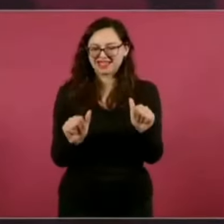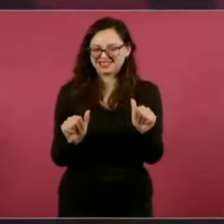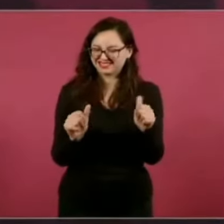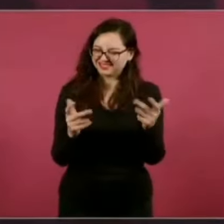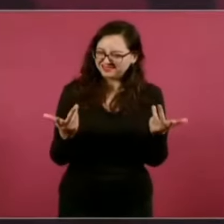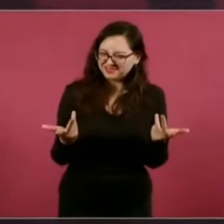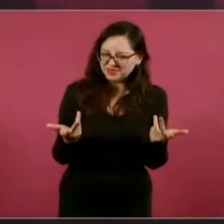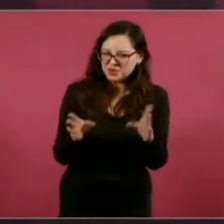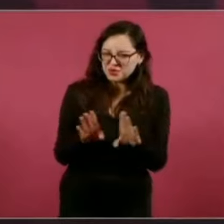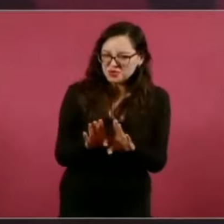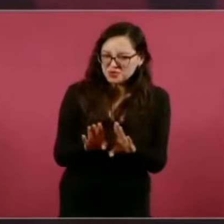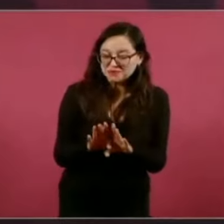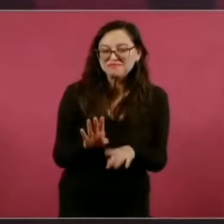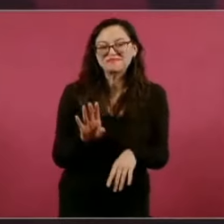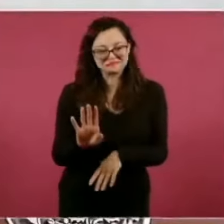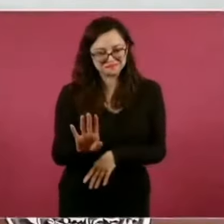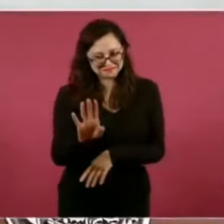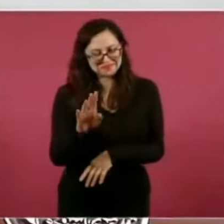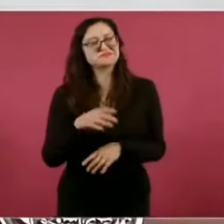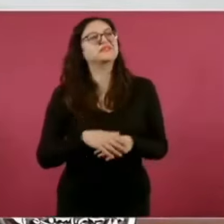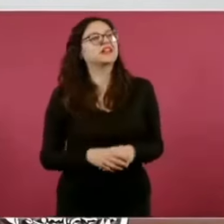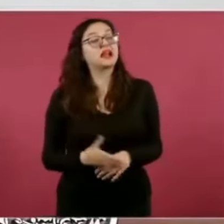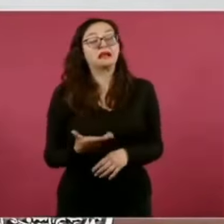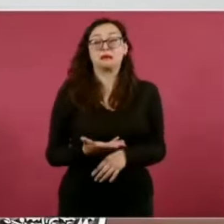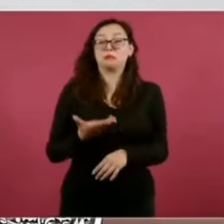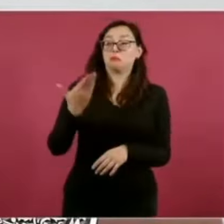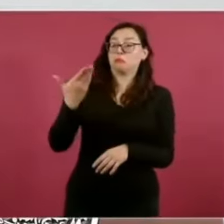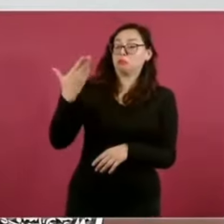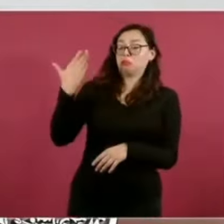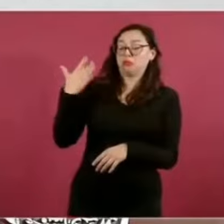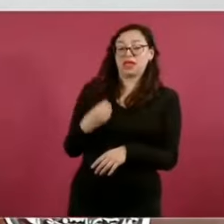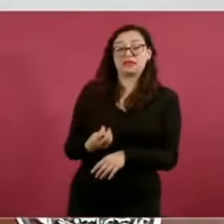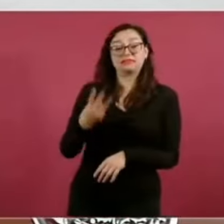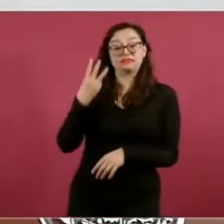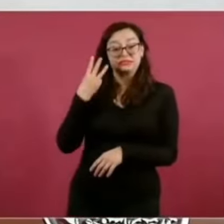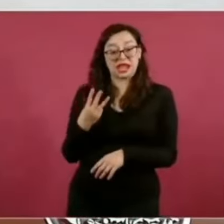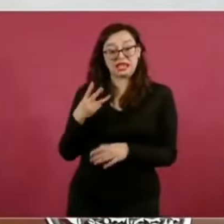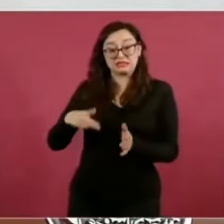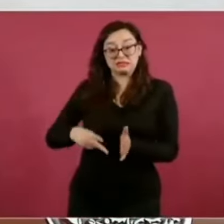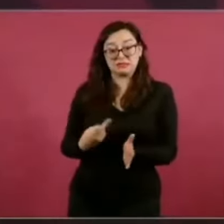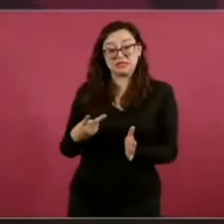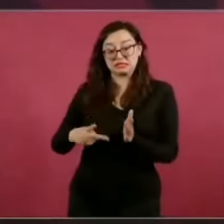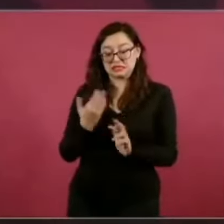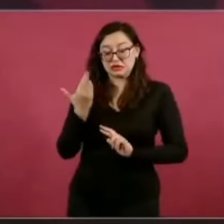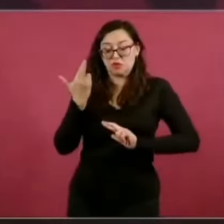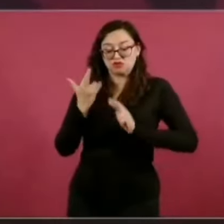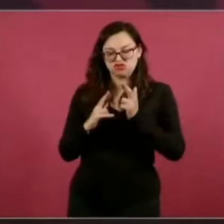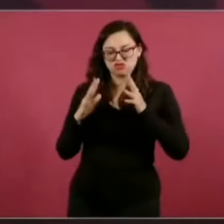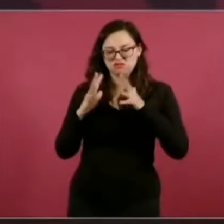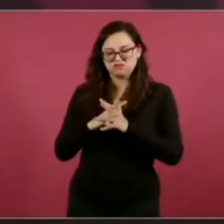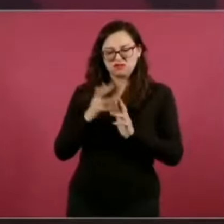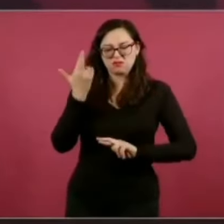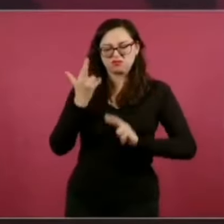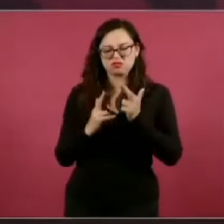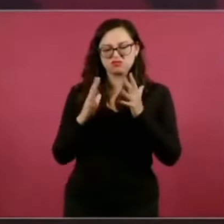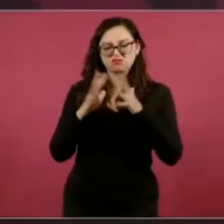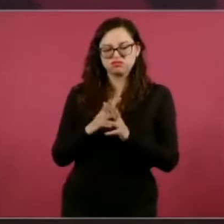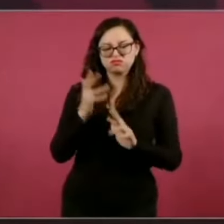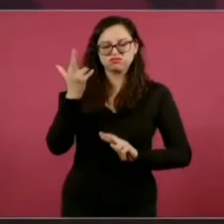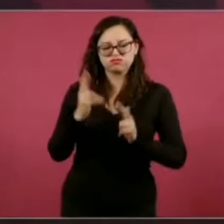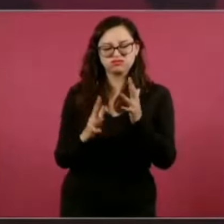porque las 3 transformaciones anteriores que han habido se tuvieron que hacer con las armas.